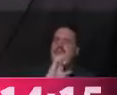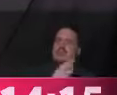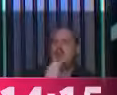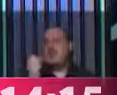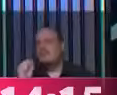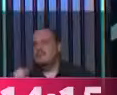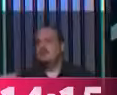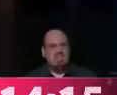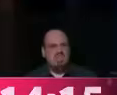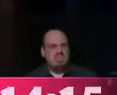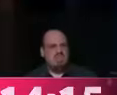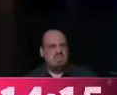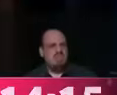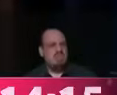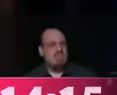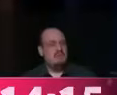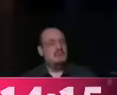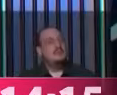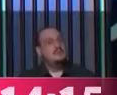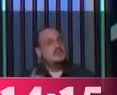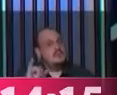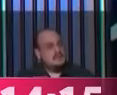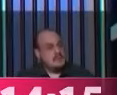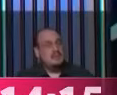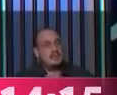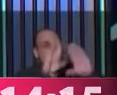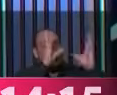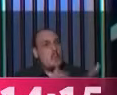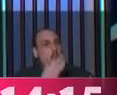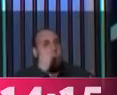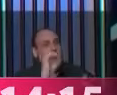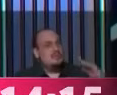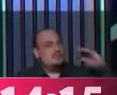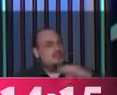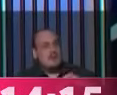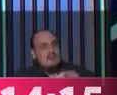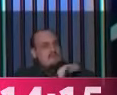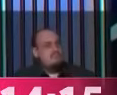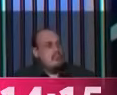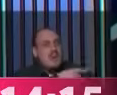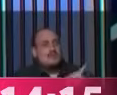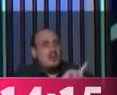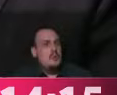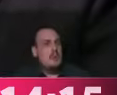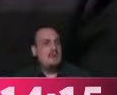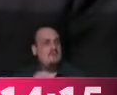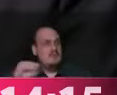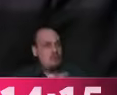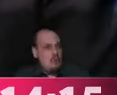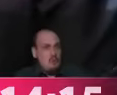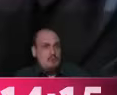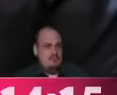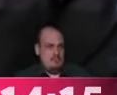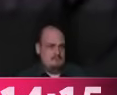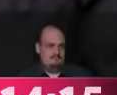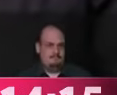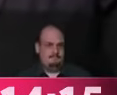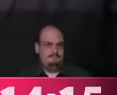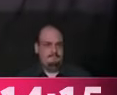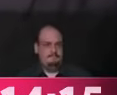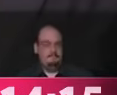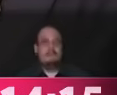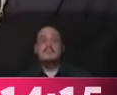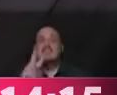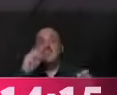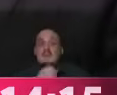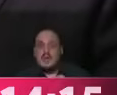muy esencial respecto del debate, la verdad es que no salió a la luz de la forma tan enérgica como se esperaba, en parte, por